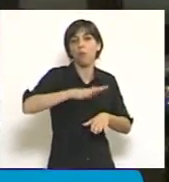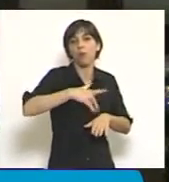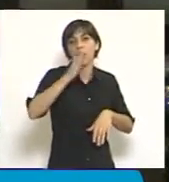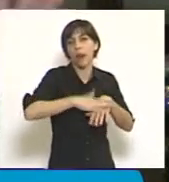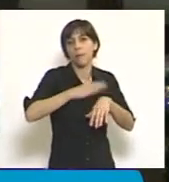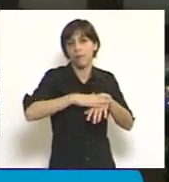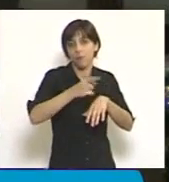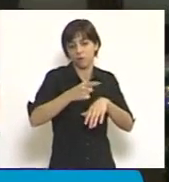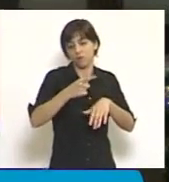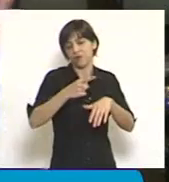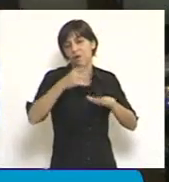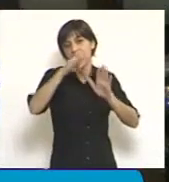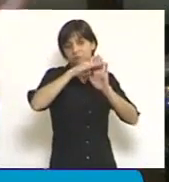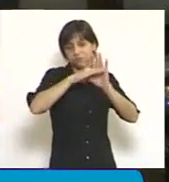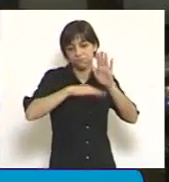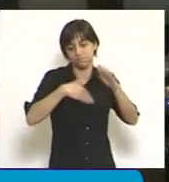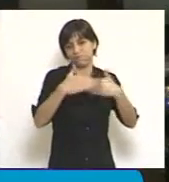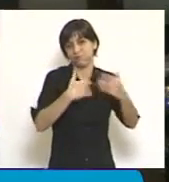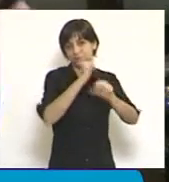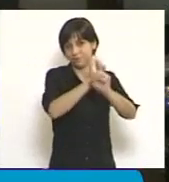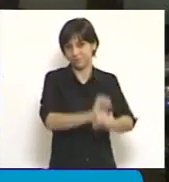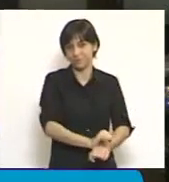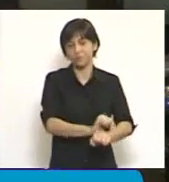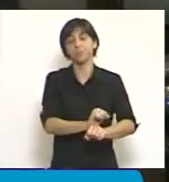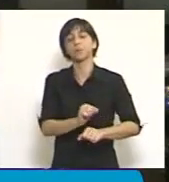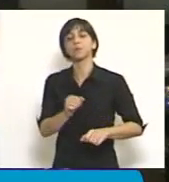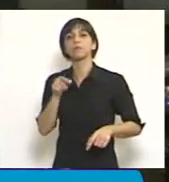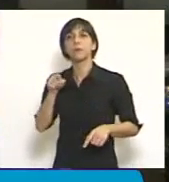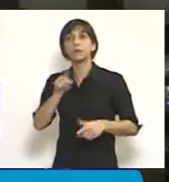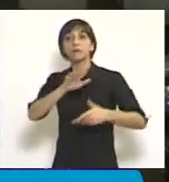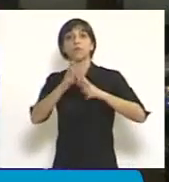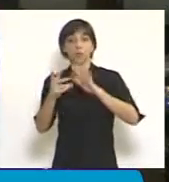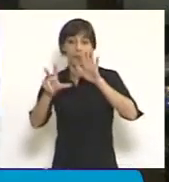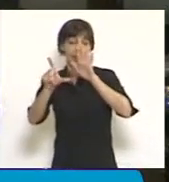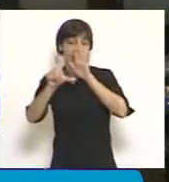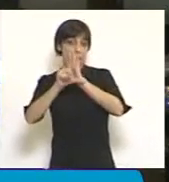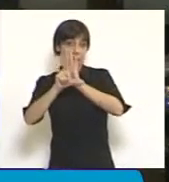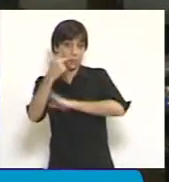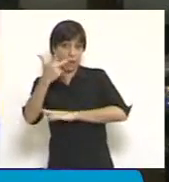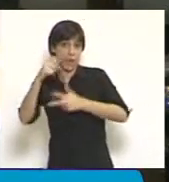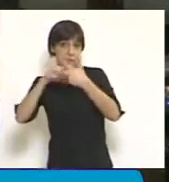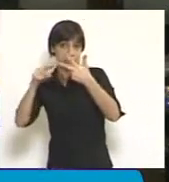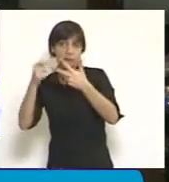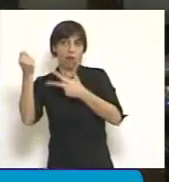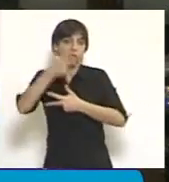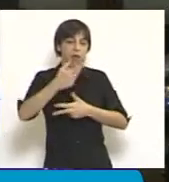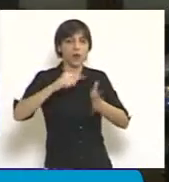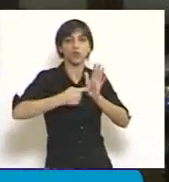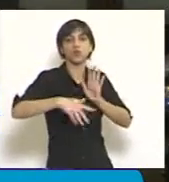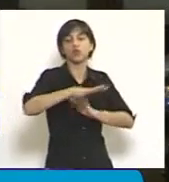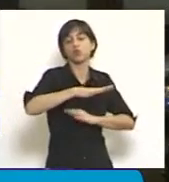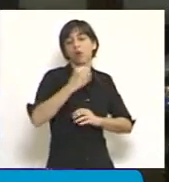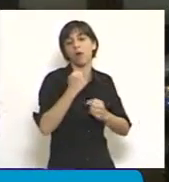de buena parte de las competencias para juzgar los delitos previstos en el Código Penal.